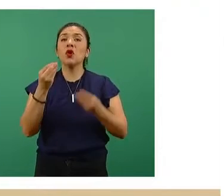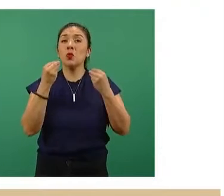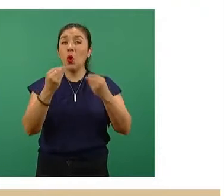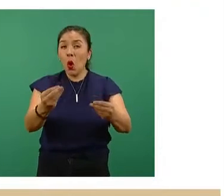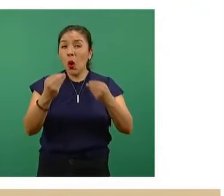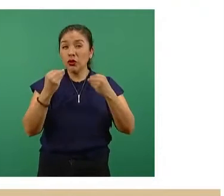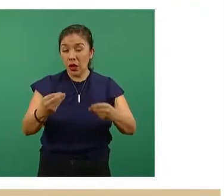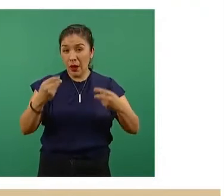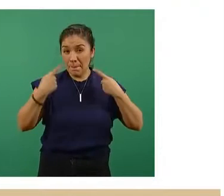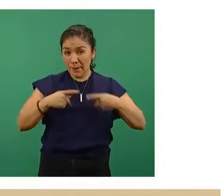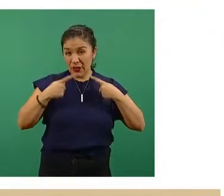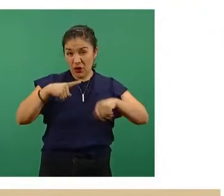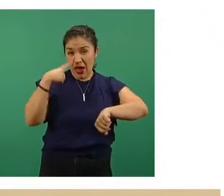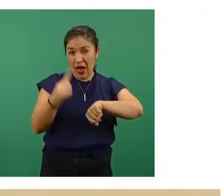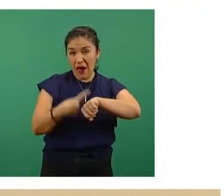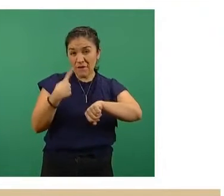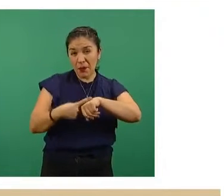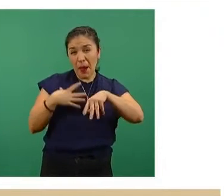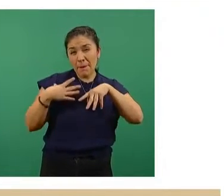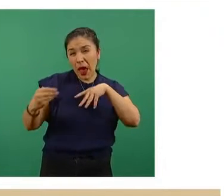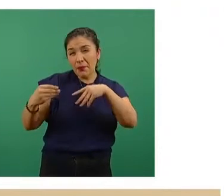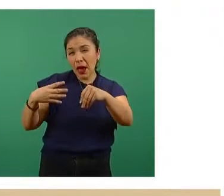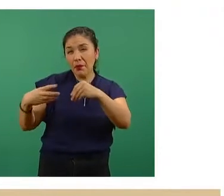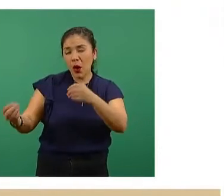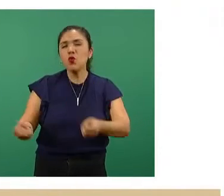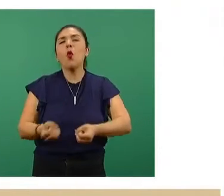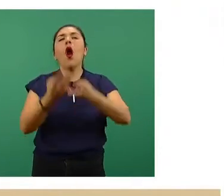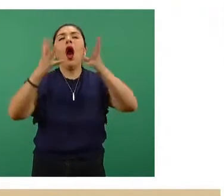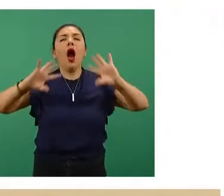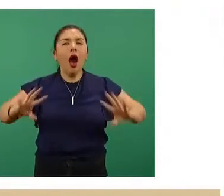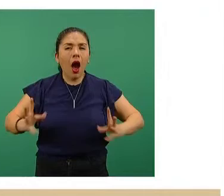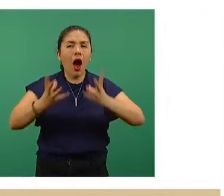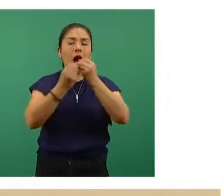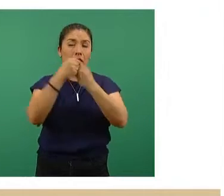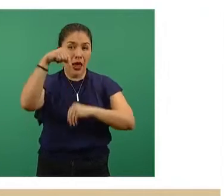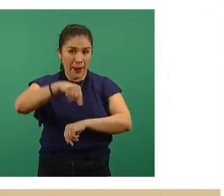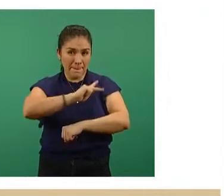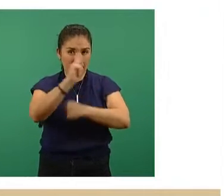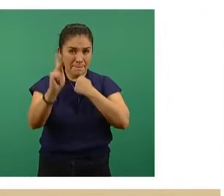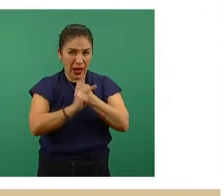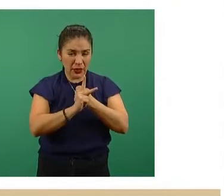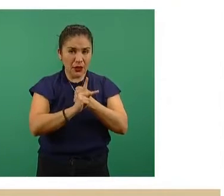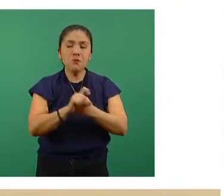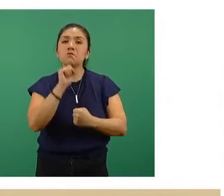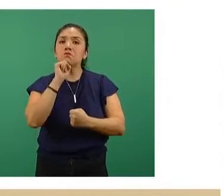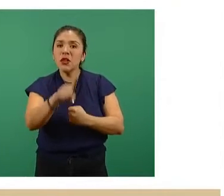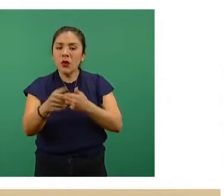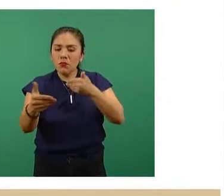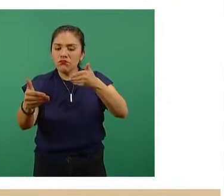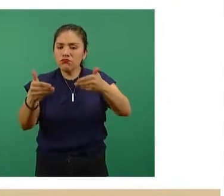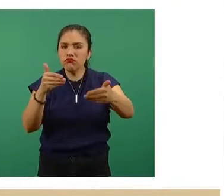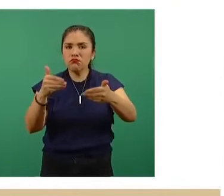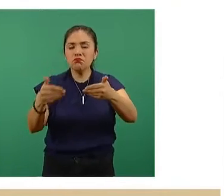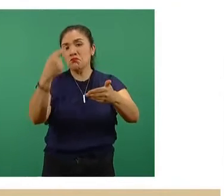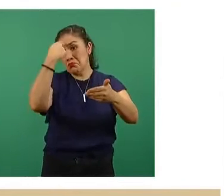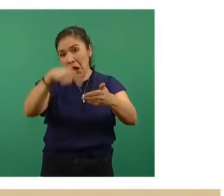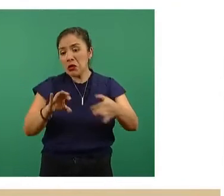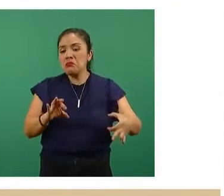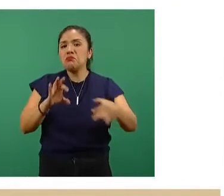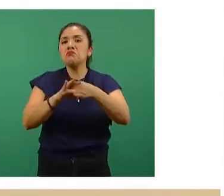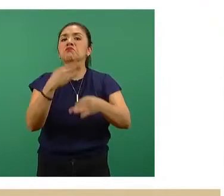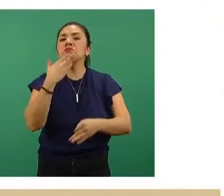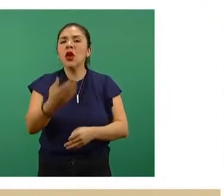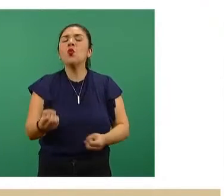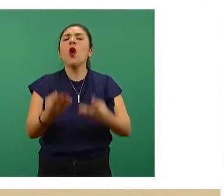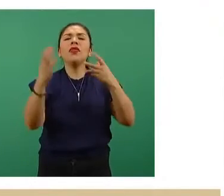magnitud epidémica, de la carga epidémica, es decir, de los casos en el país, con también la demanda de